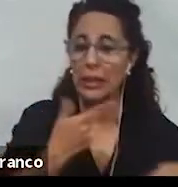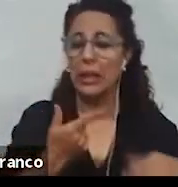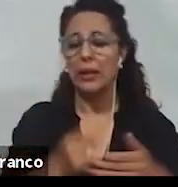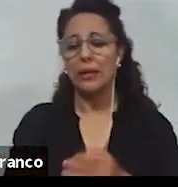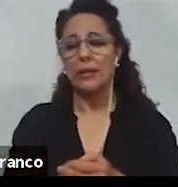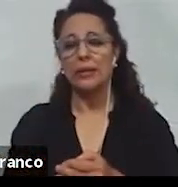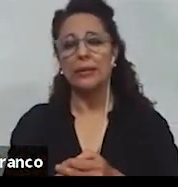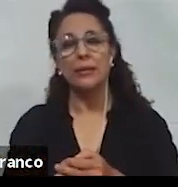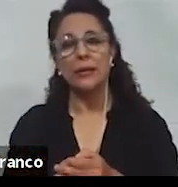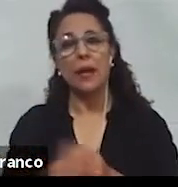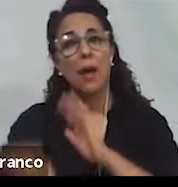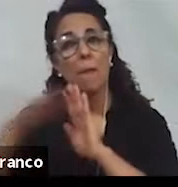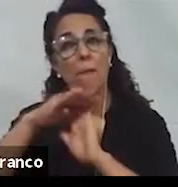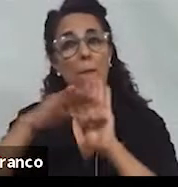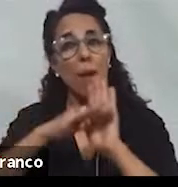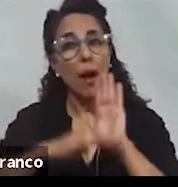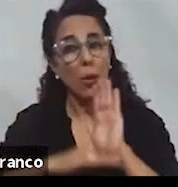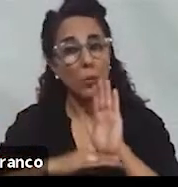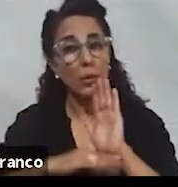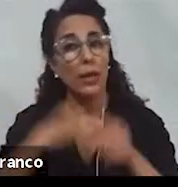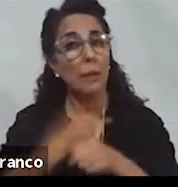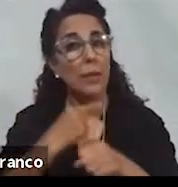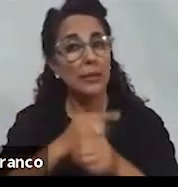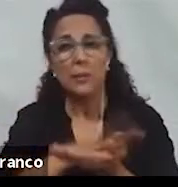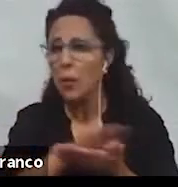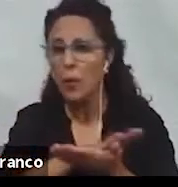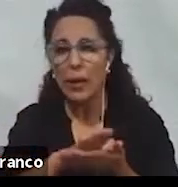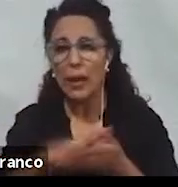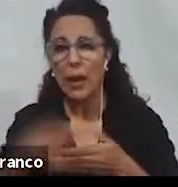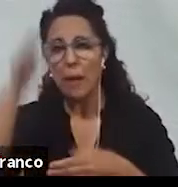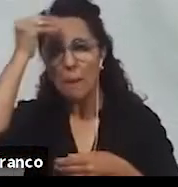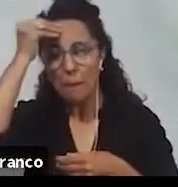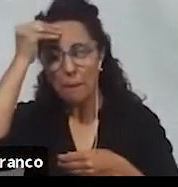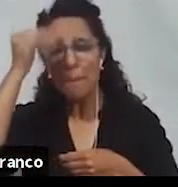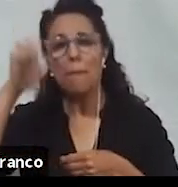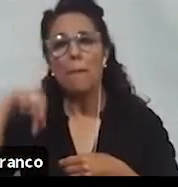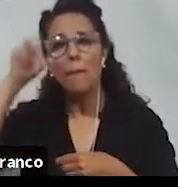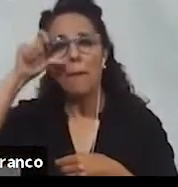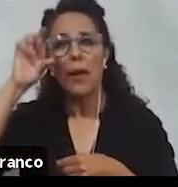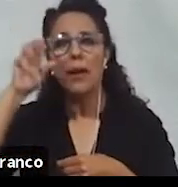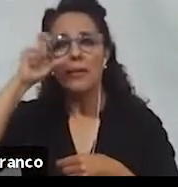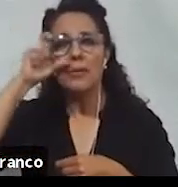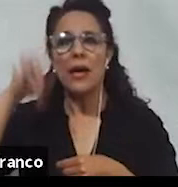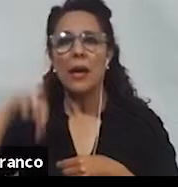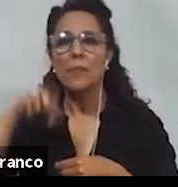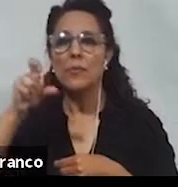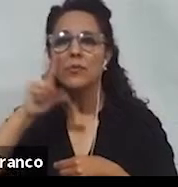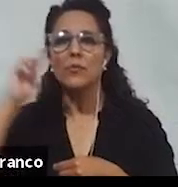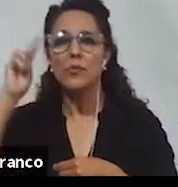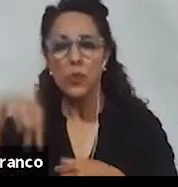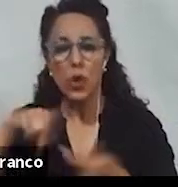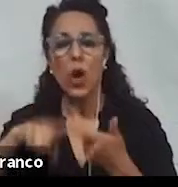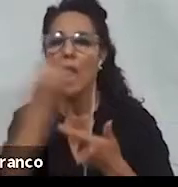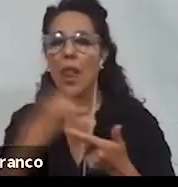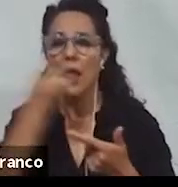Las pautas que indican este principio son percepción, lenguaje y símbolos y